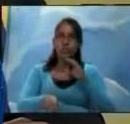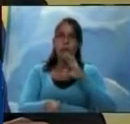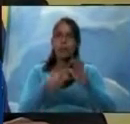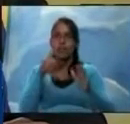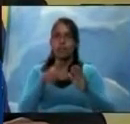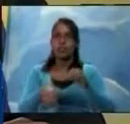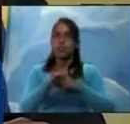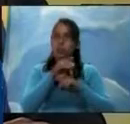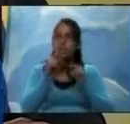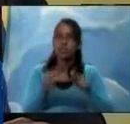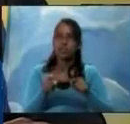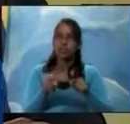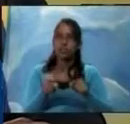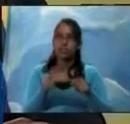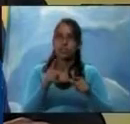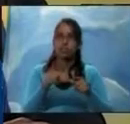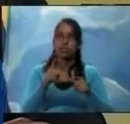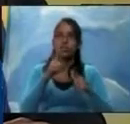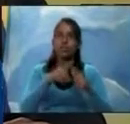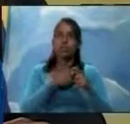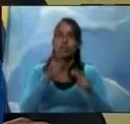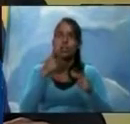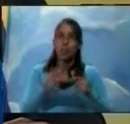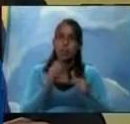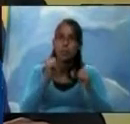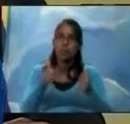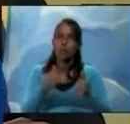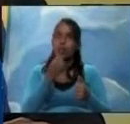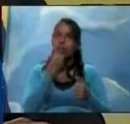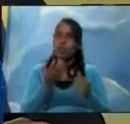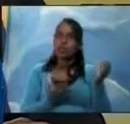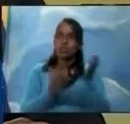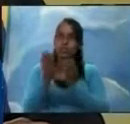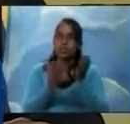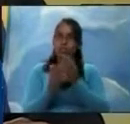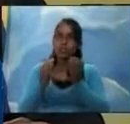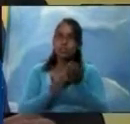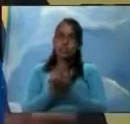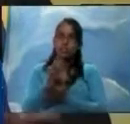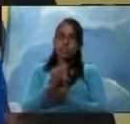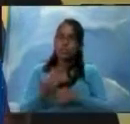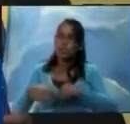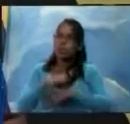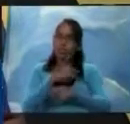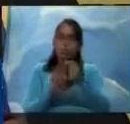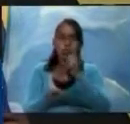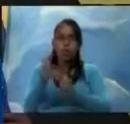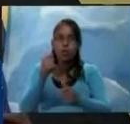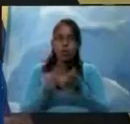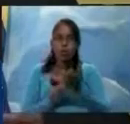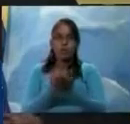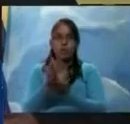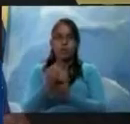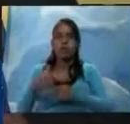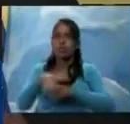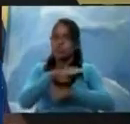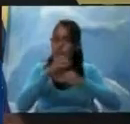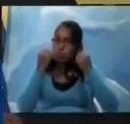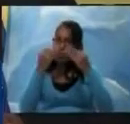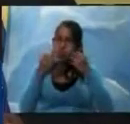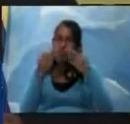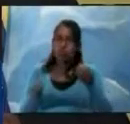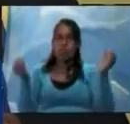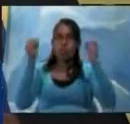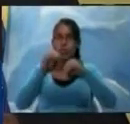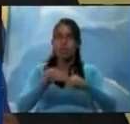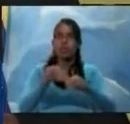2 talentos sobre ellos. Su señor le dijo: Bien, buen siervo y fiel, sobre poco has sido fiel, sobre mucho te